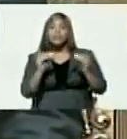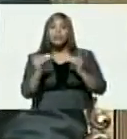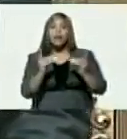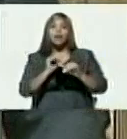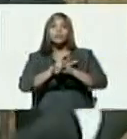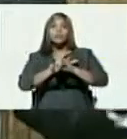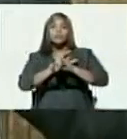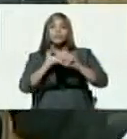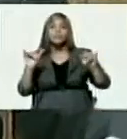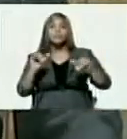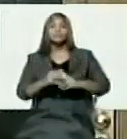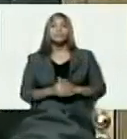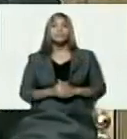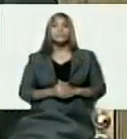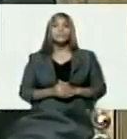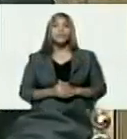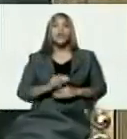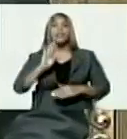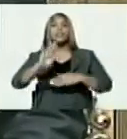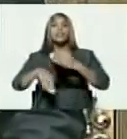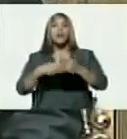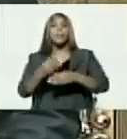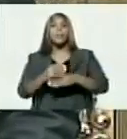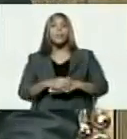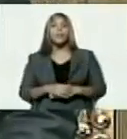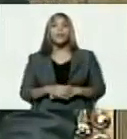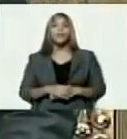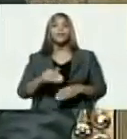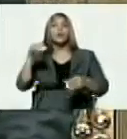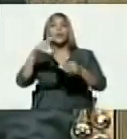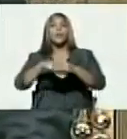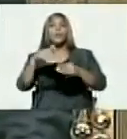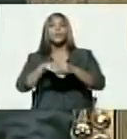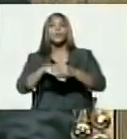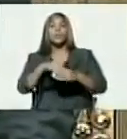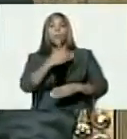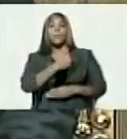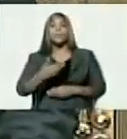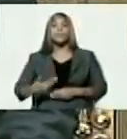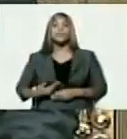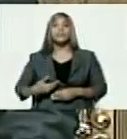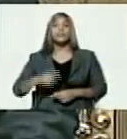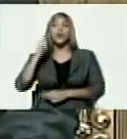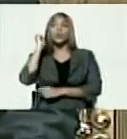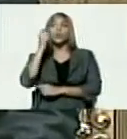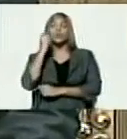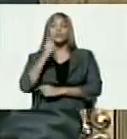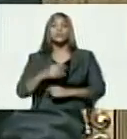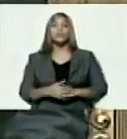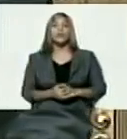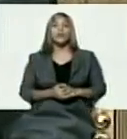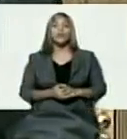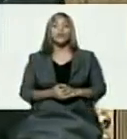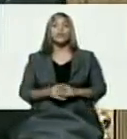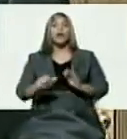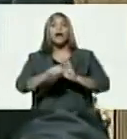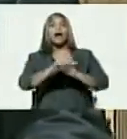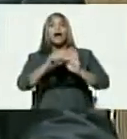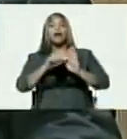terminaron después del Consejo Presidencial Constitucional en los